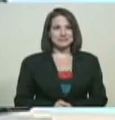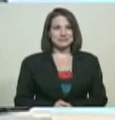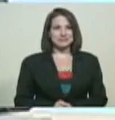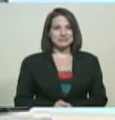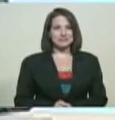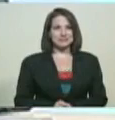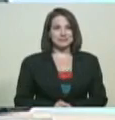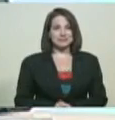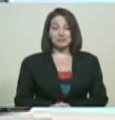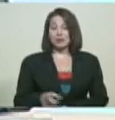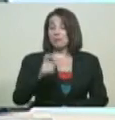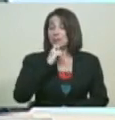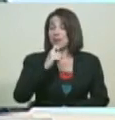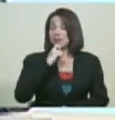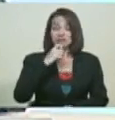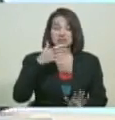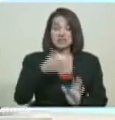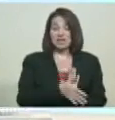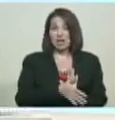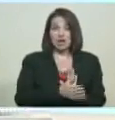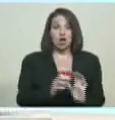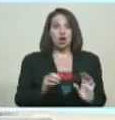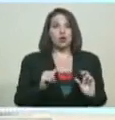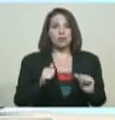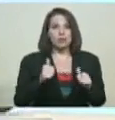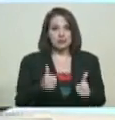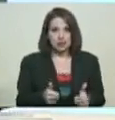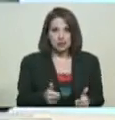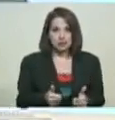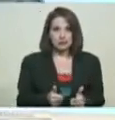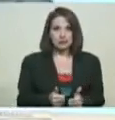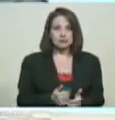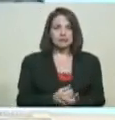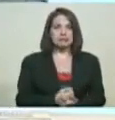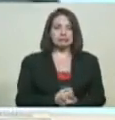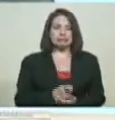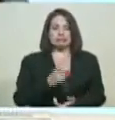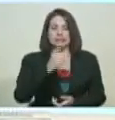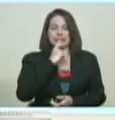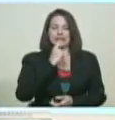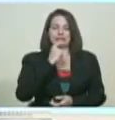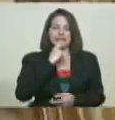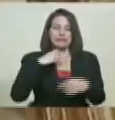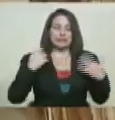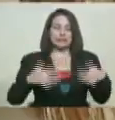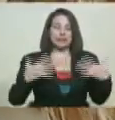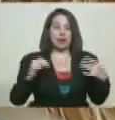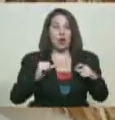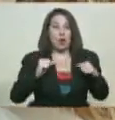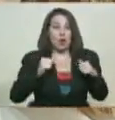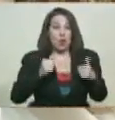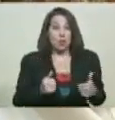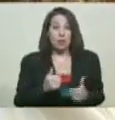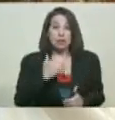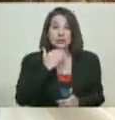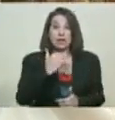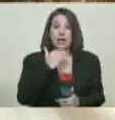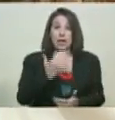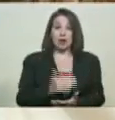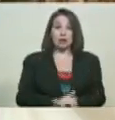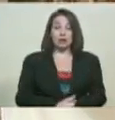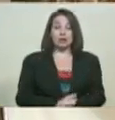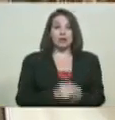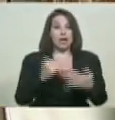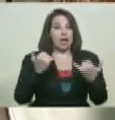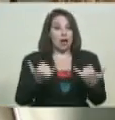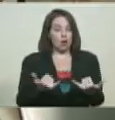lo más difícil de todo es empezar lo más difícil de todo empezar algo ahora vamos